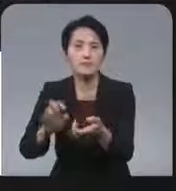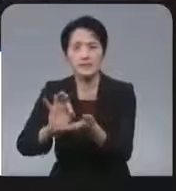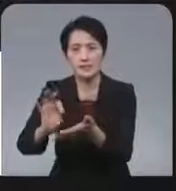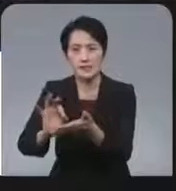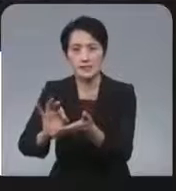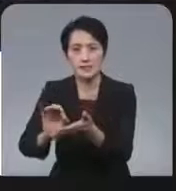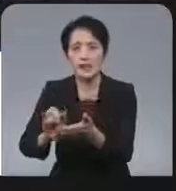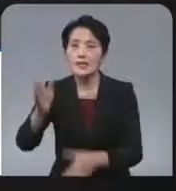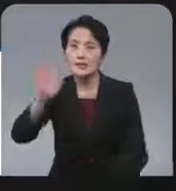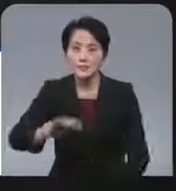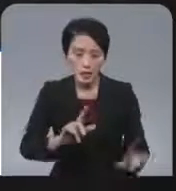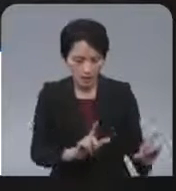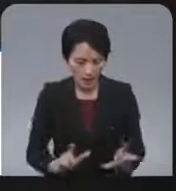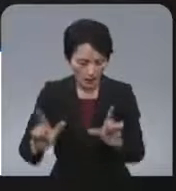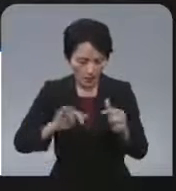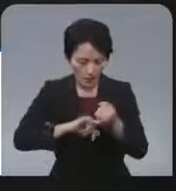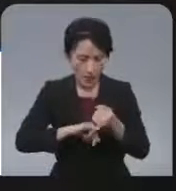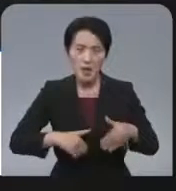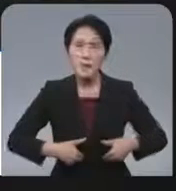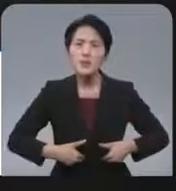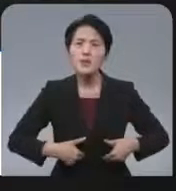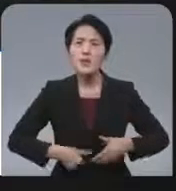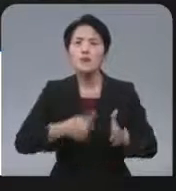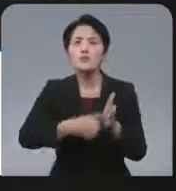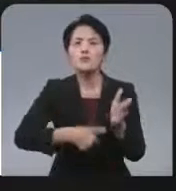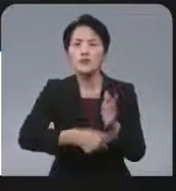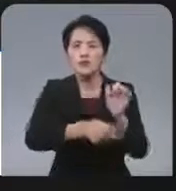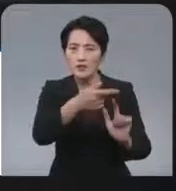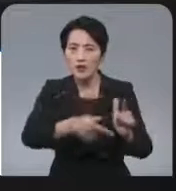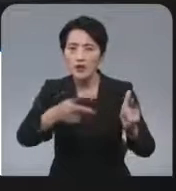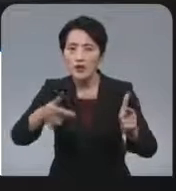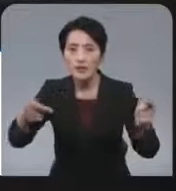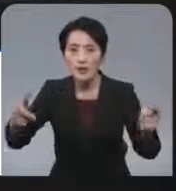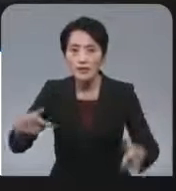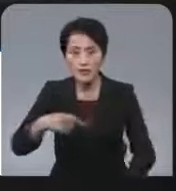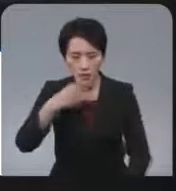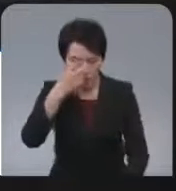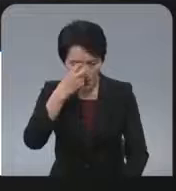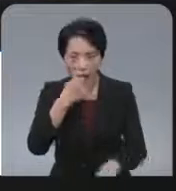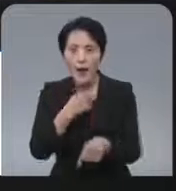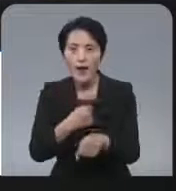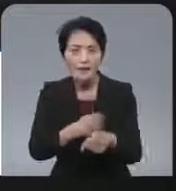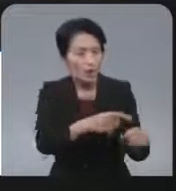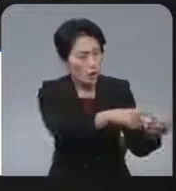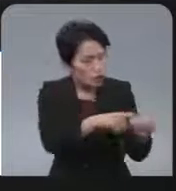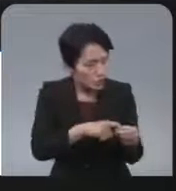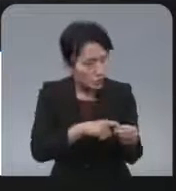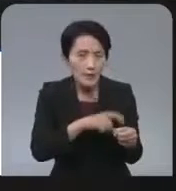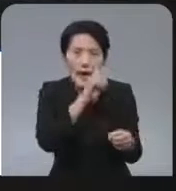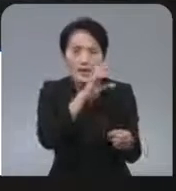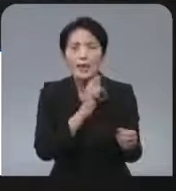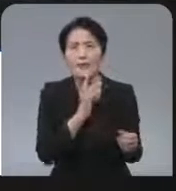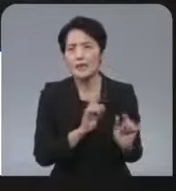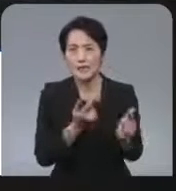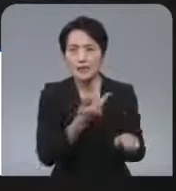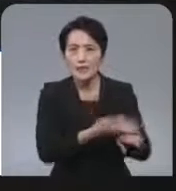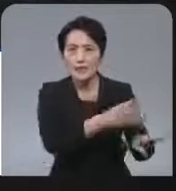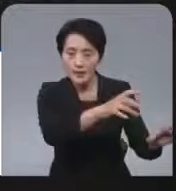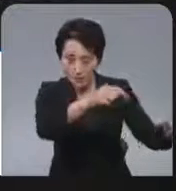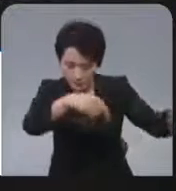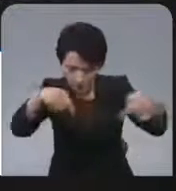la actividad diaria de las personas no sólo diversificando las importaciones sino también mejorando el nivel de autoabastecimiento